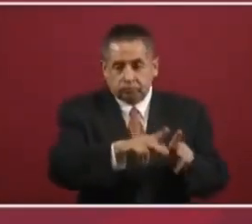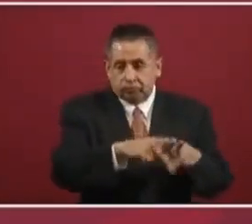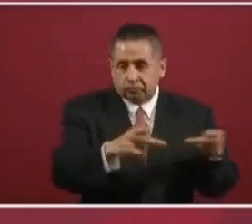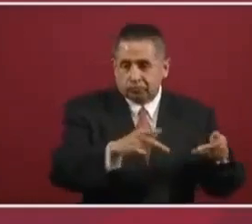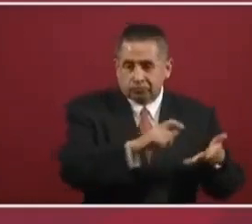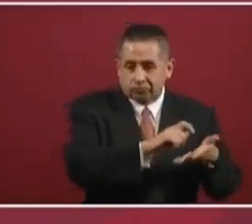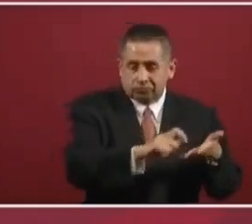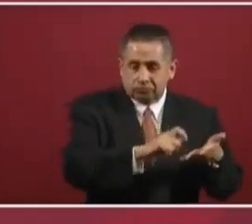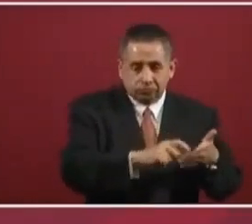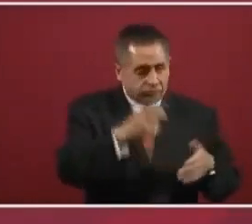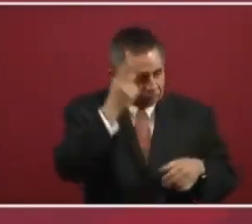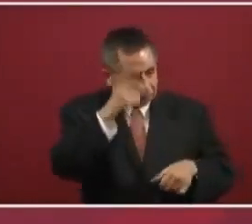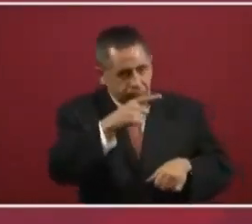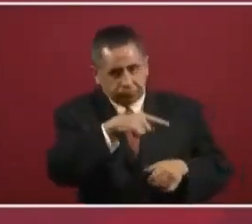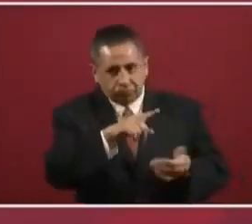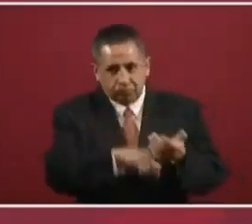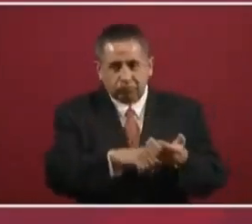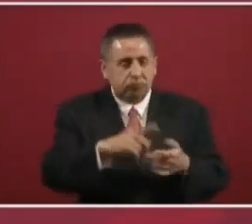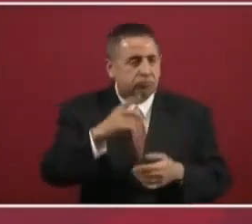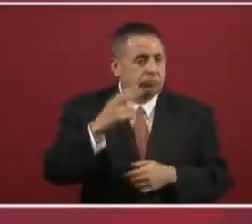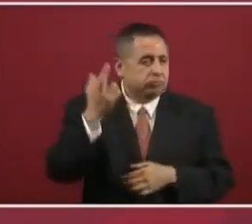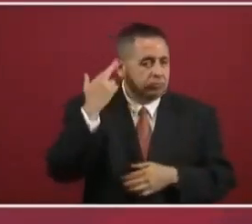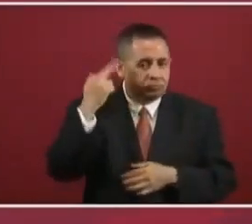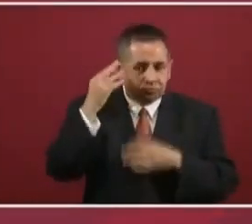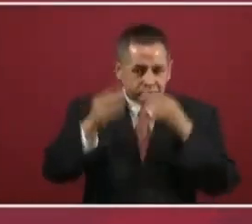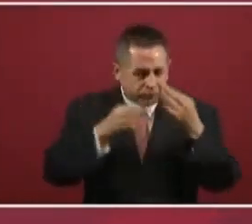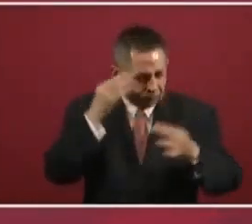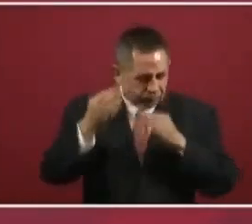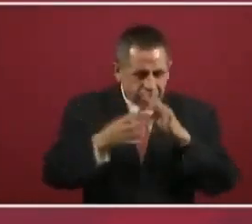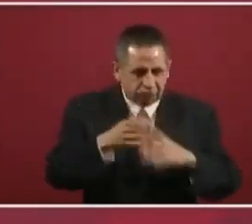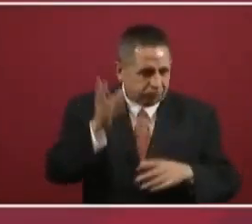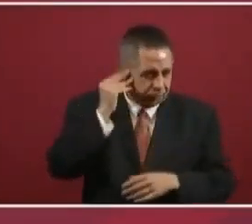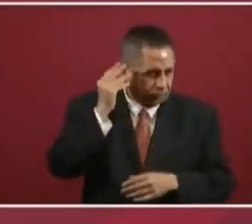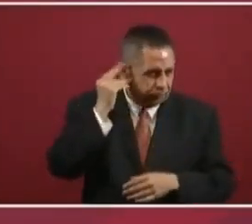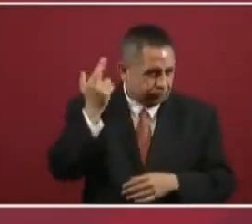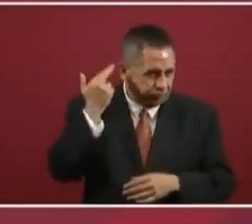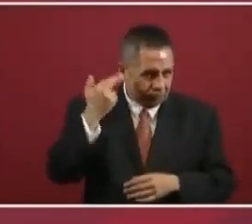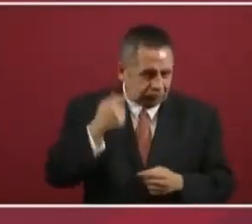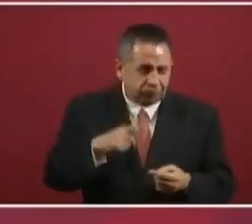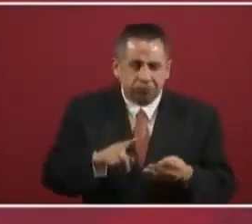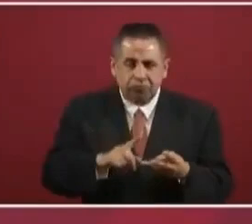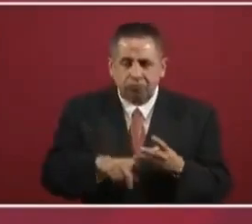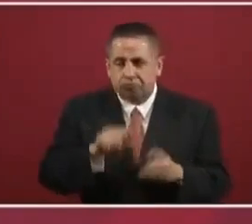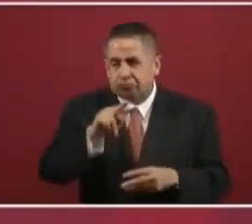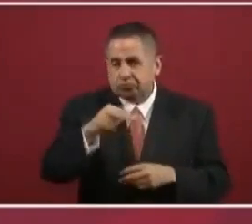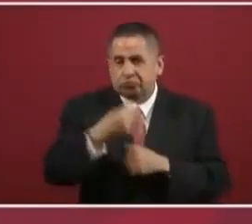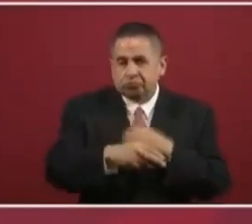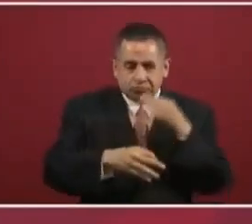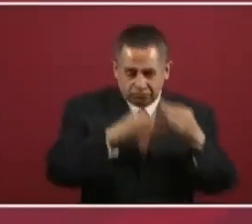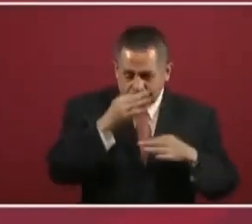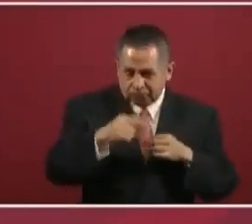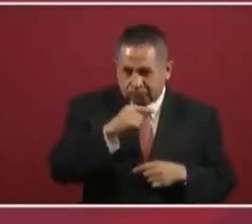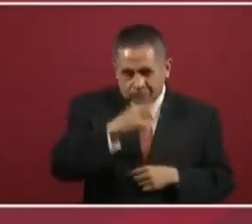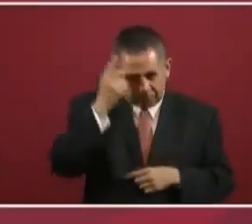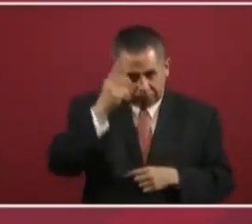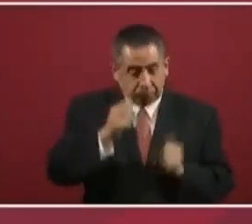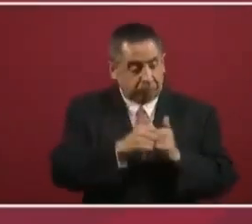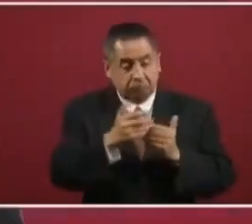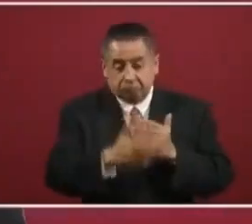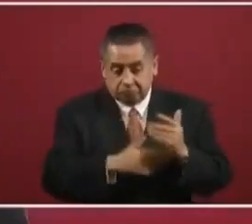periódicos dueños de estaciones de radio de televisión con